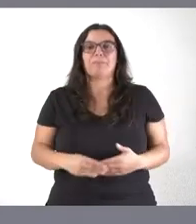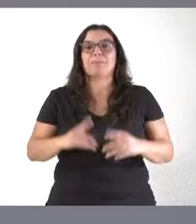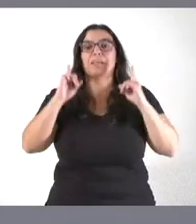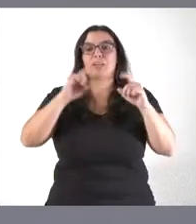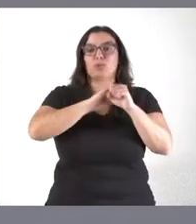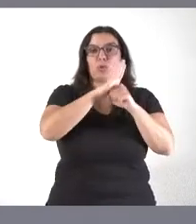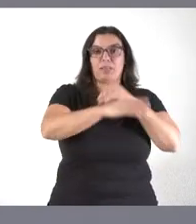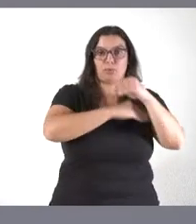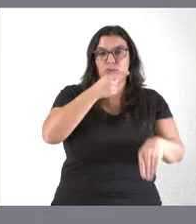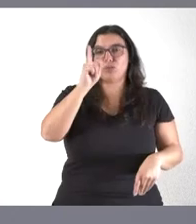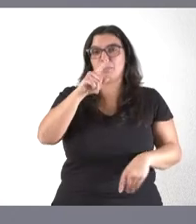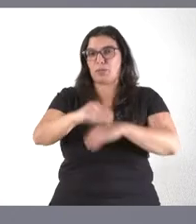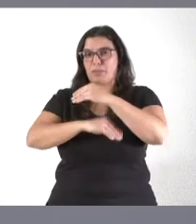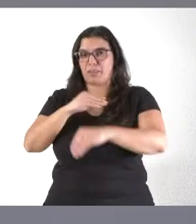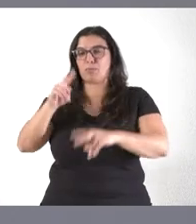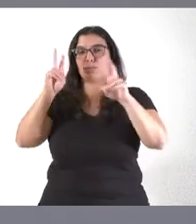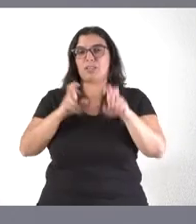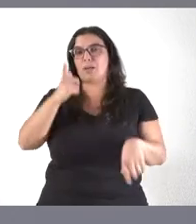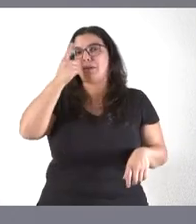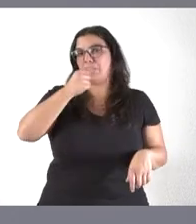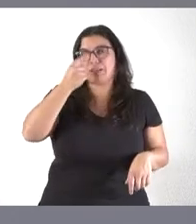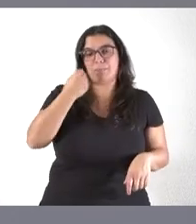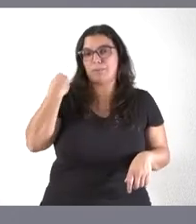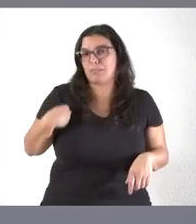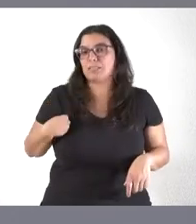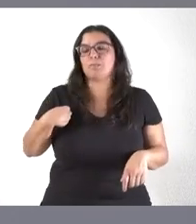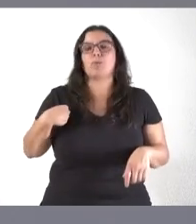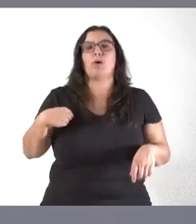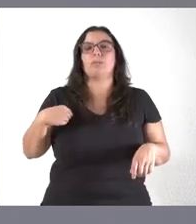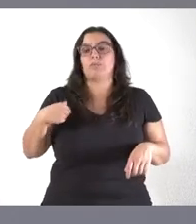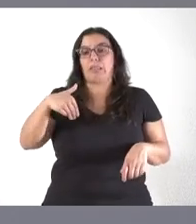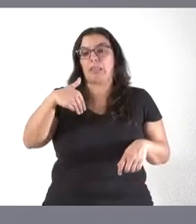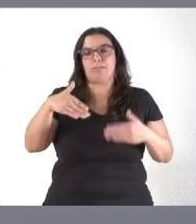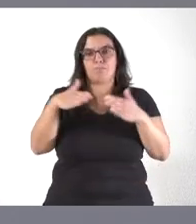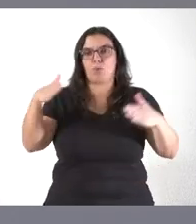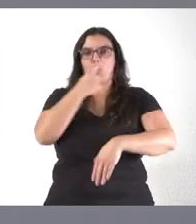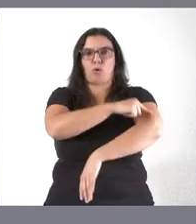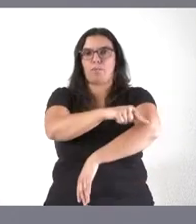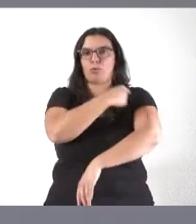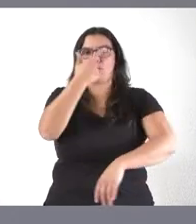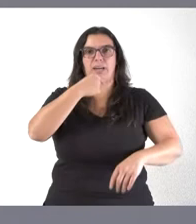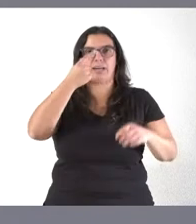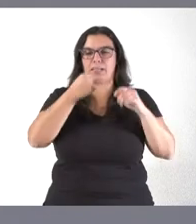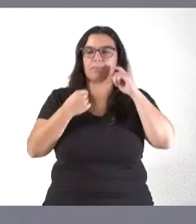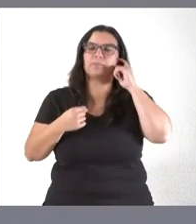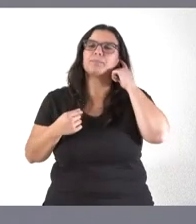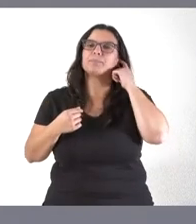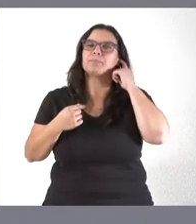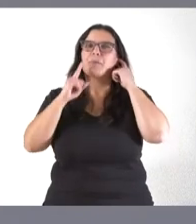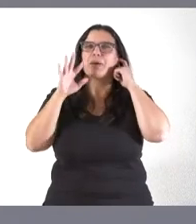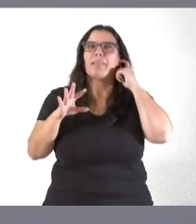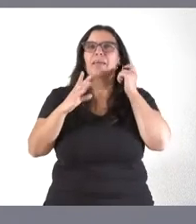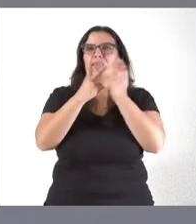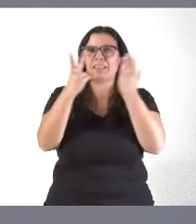covid lo vamos a hacer en el caso de la vacuna del gripe donde el inicio de la vacunación es inmediata como ya se les ha anticipado creo que el día 17